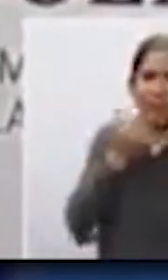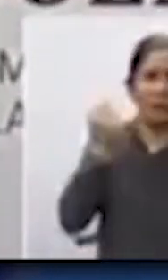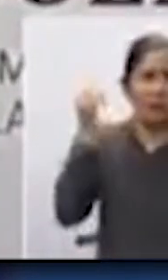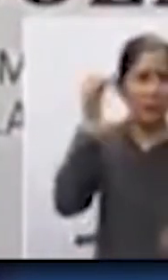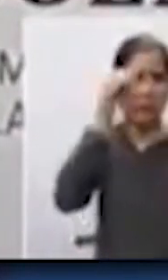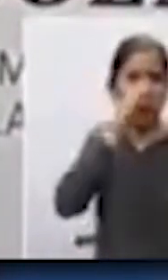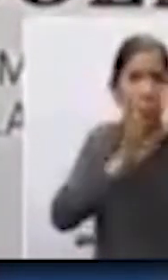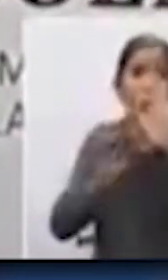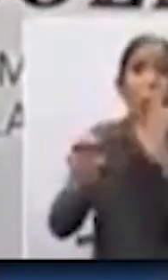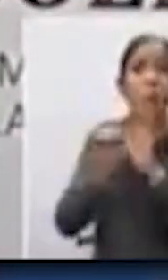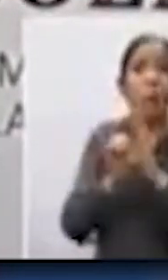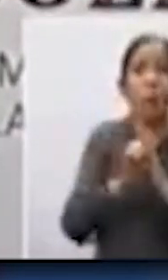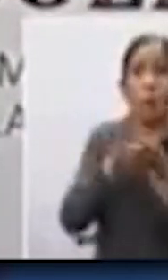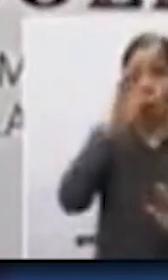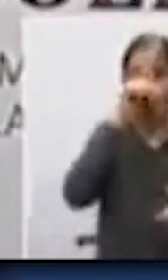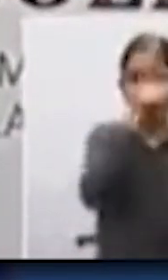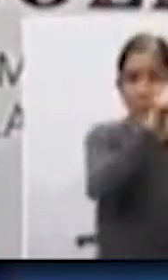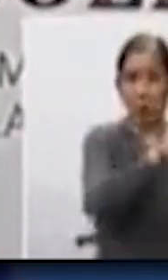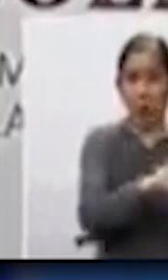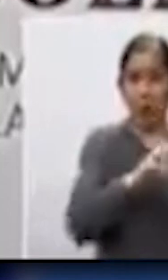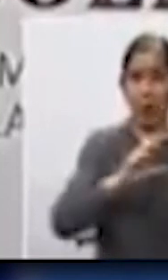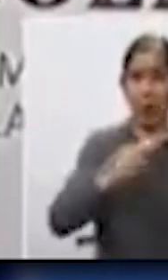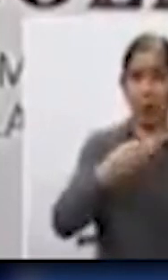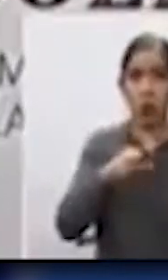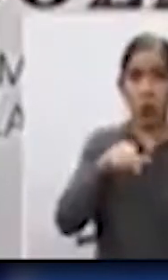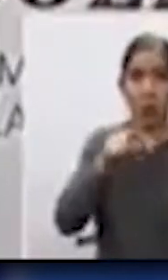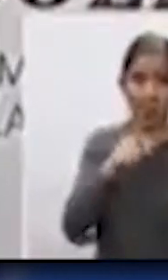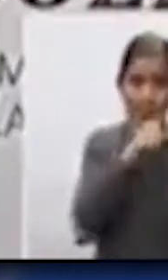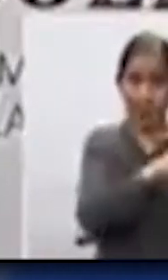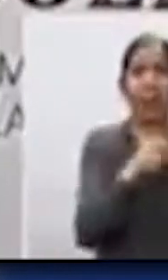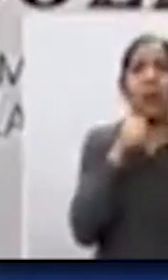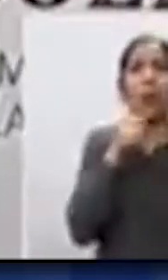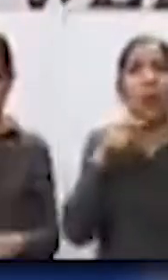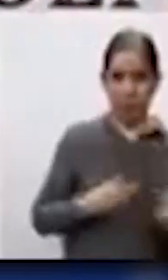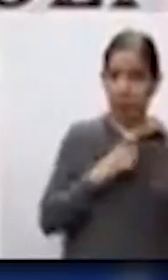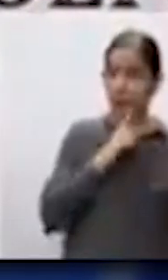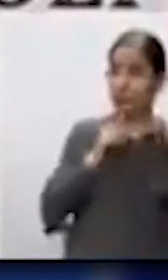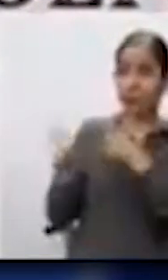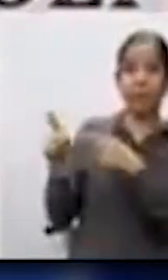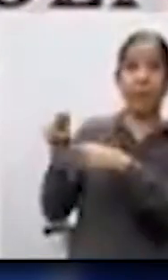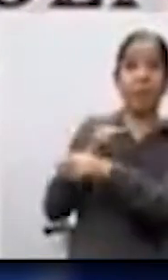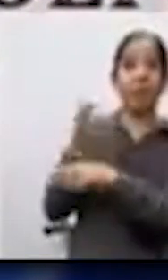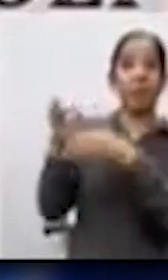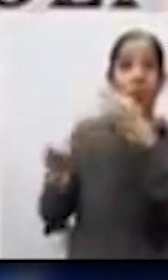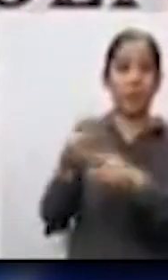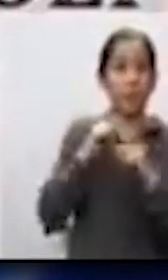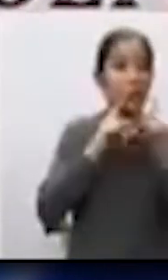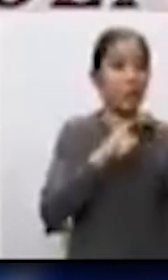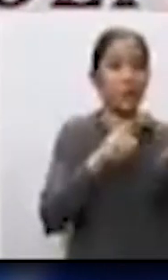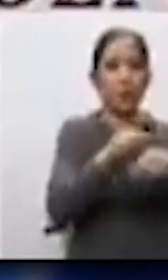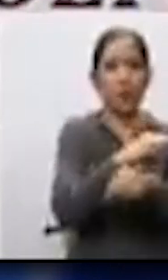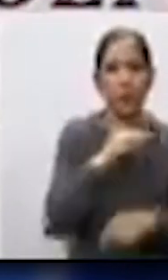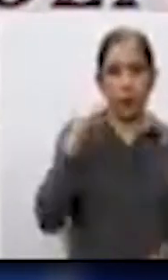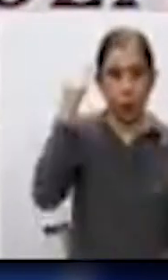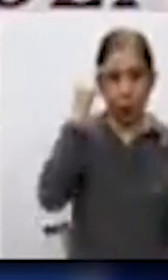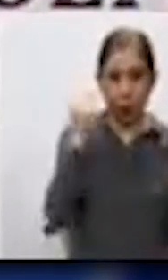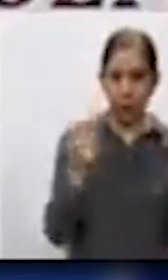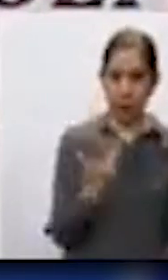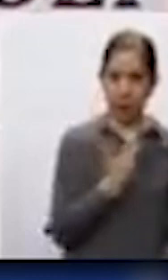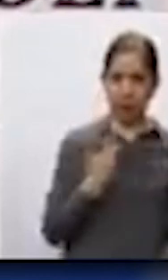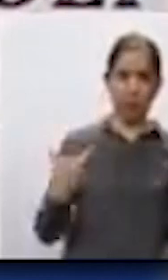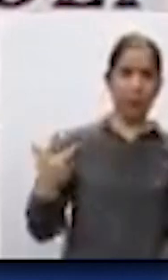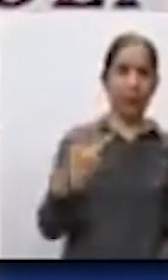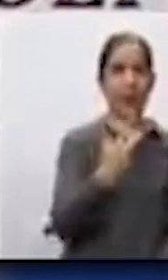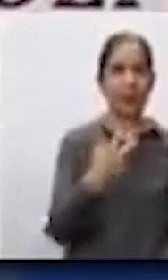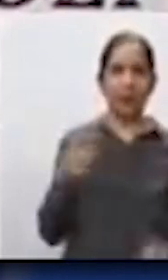violador y feminicida serial Choque Flores y otros, la creación de una comisión de revisión